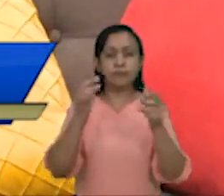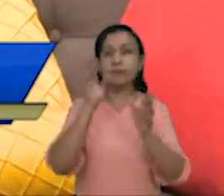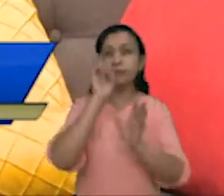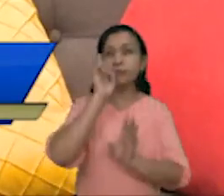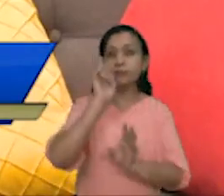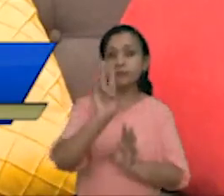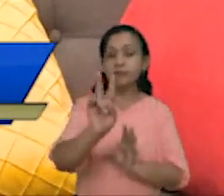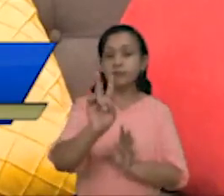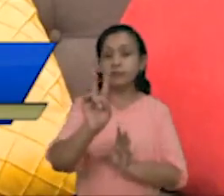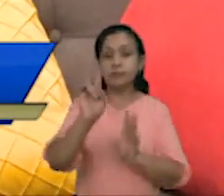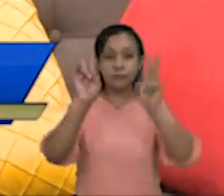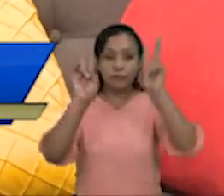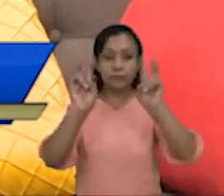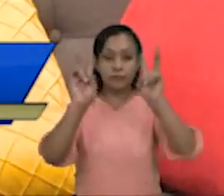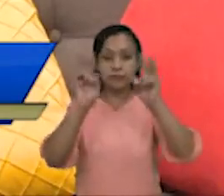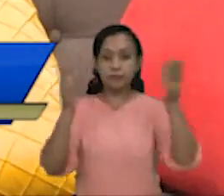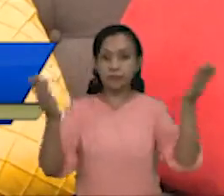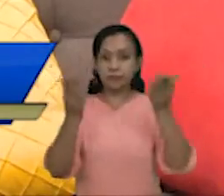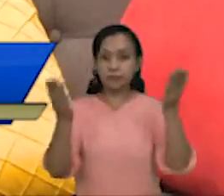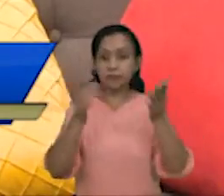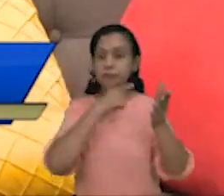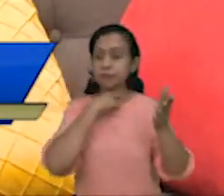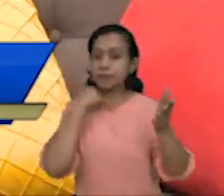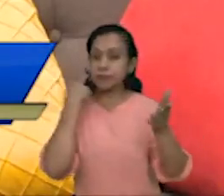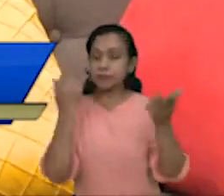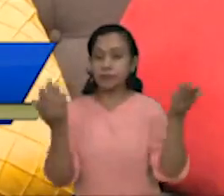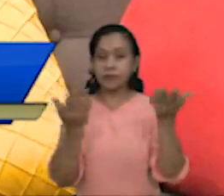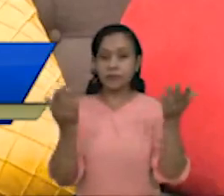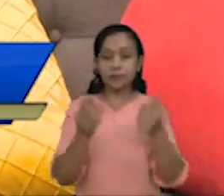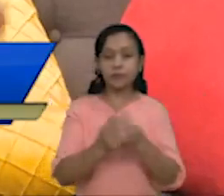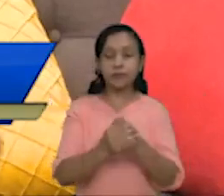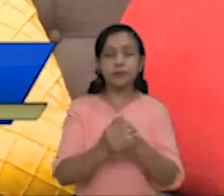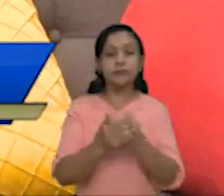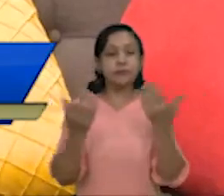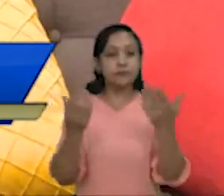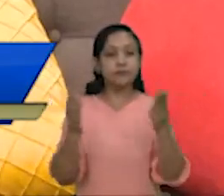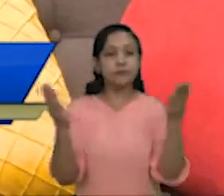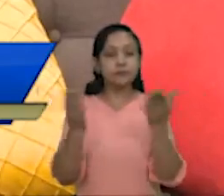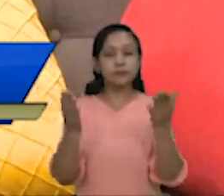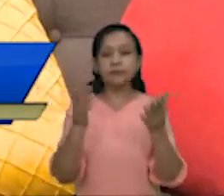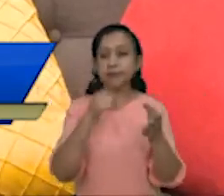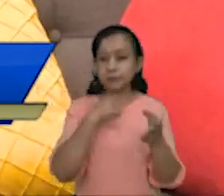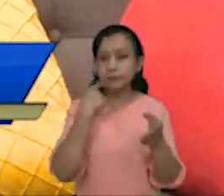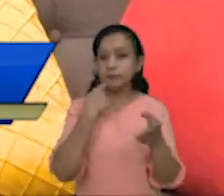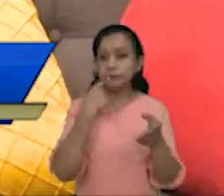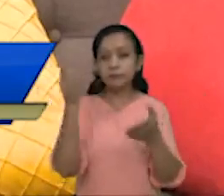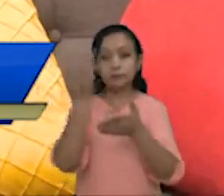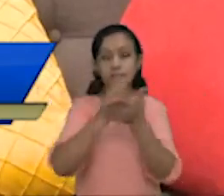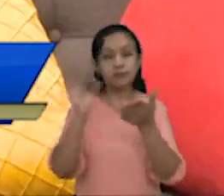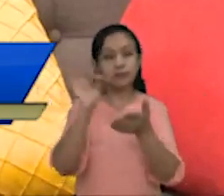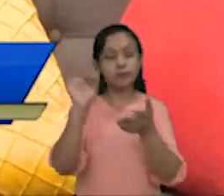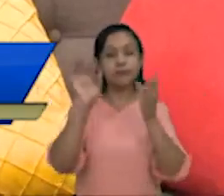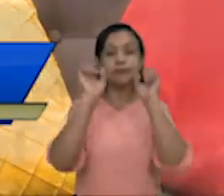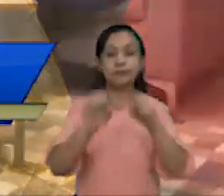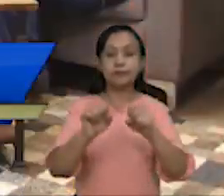pendiente de estos temas, pues, si es veraz o no, iba, si la fuente es fidedigna, y eso de alguna manera puede